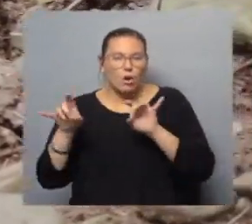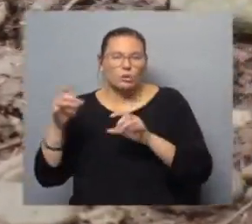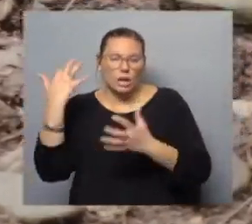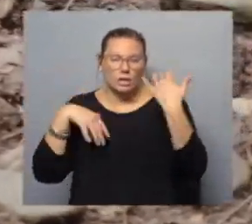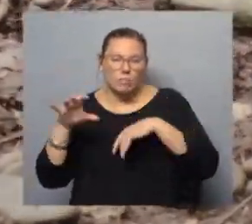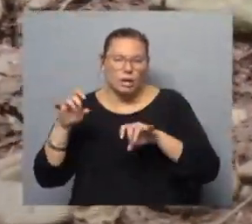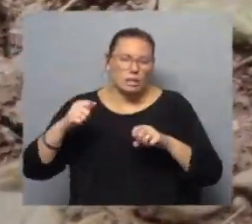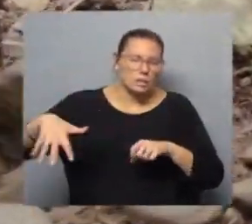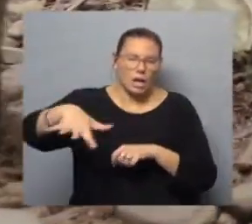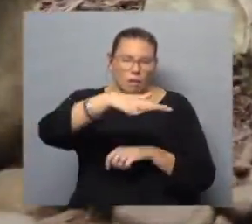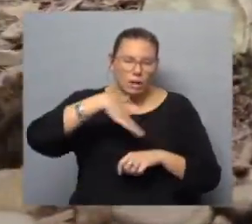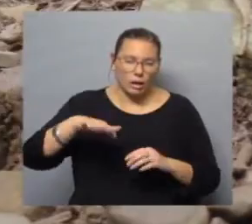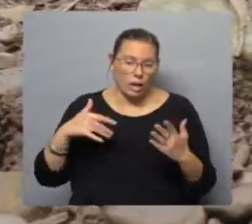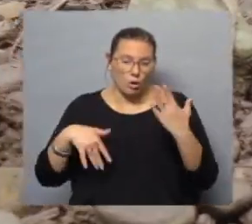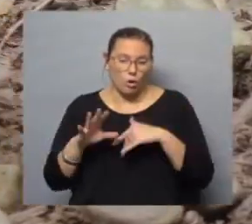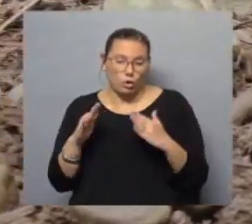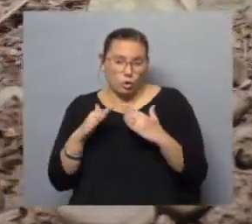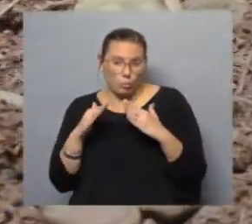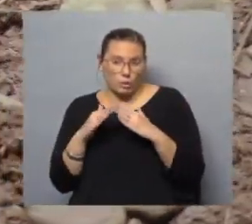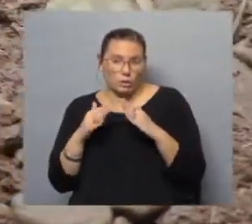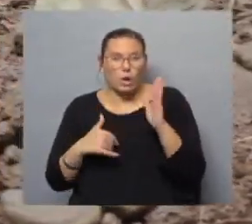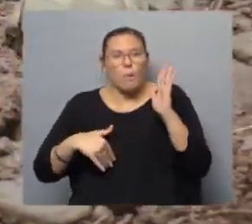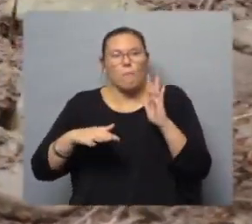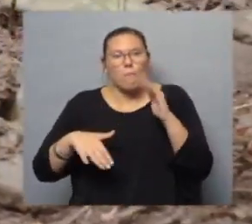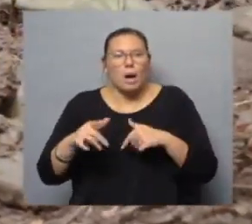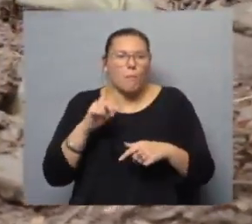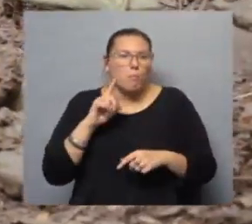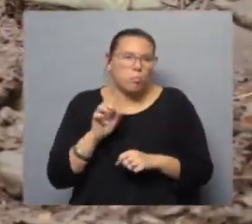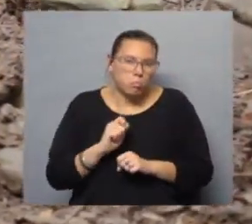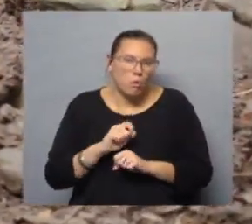fauna doméstica es mucho más alta que en otras zonas donde no hay contacto.